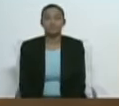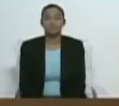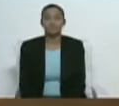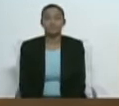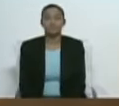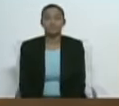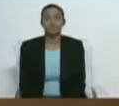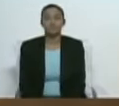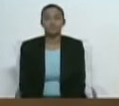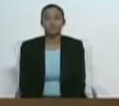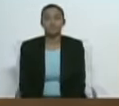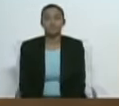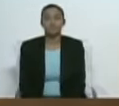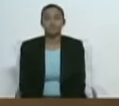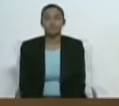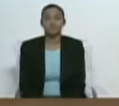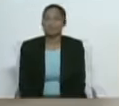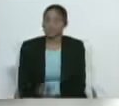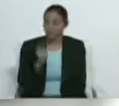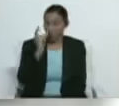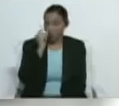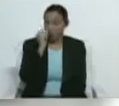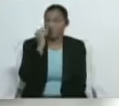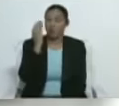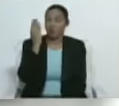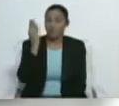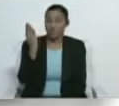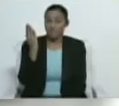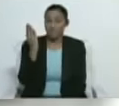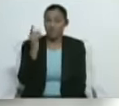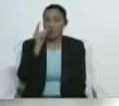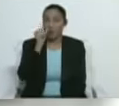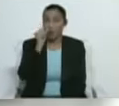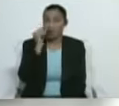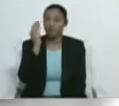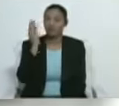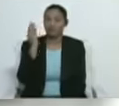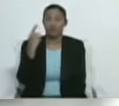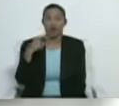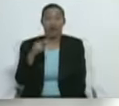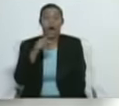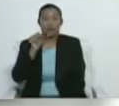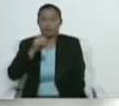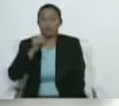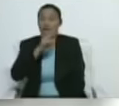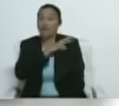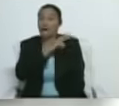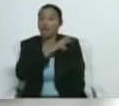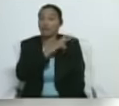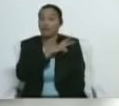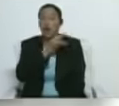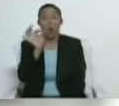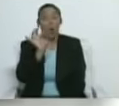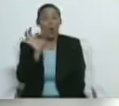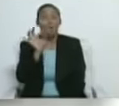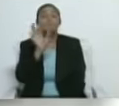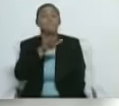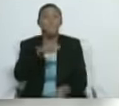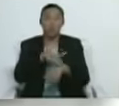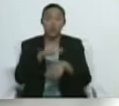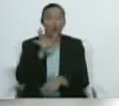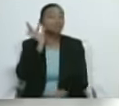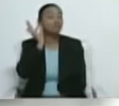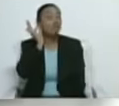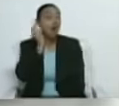sujeto tiene obviamente un un jefe en este caso una jefa